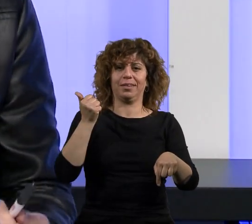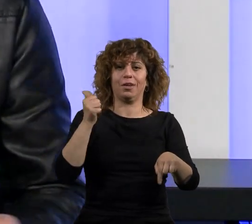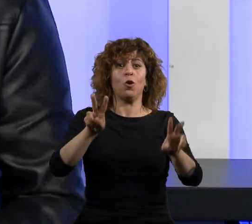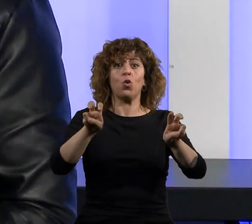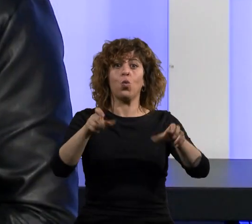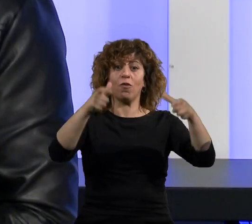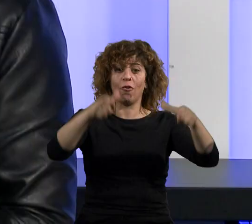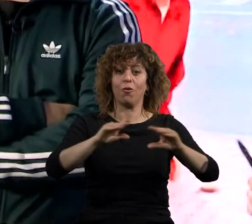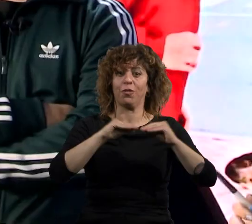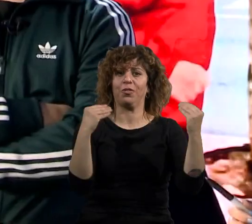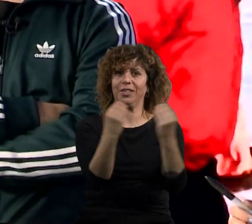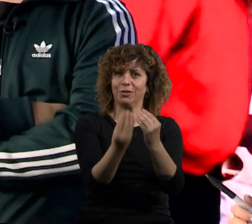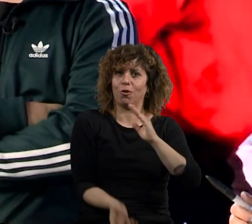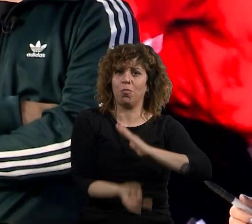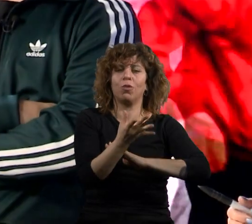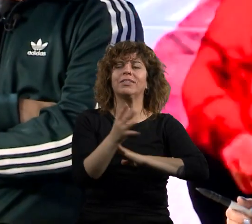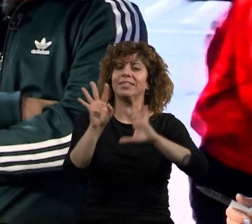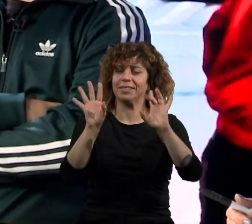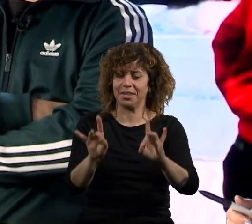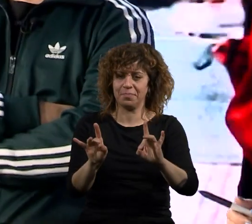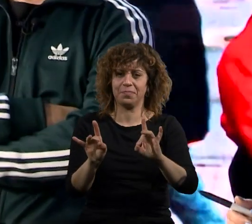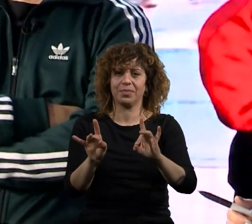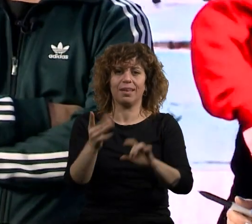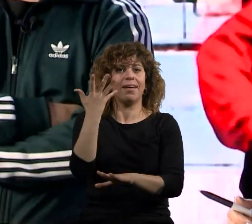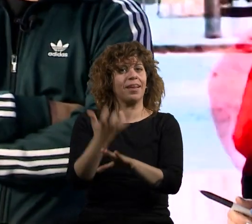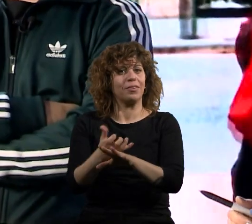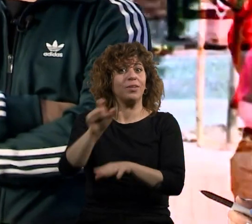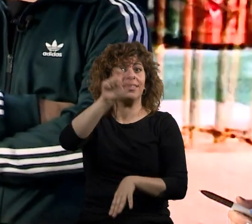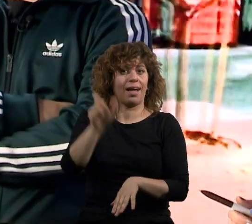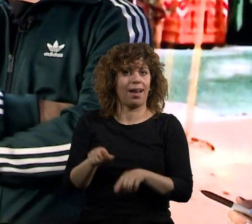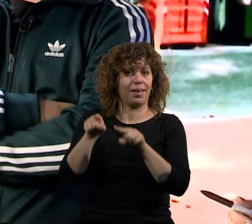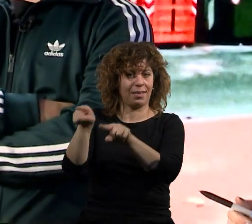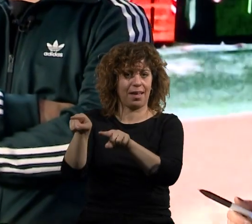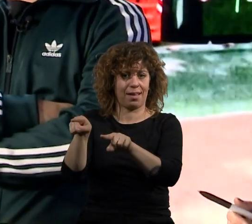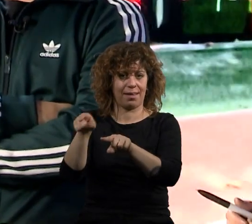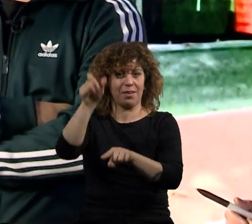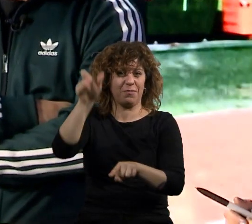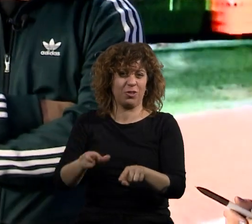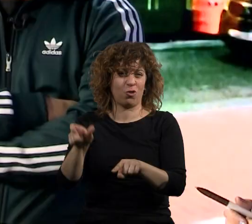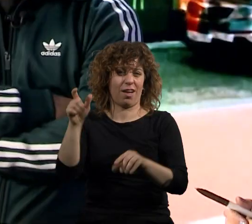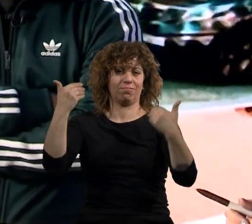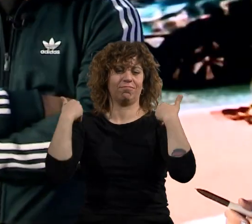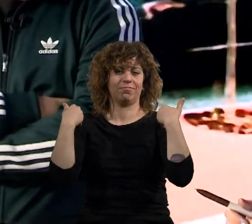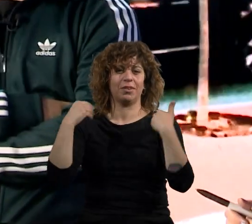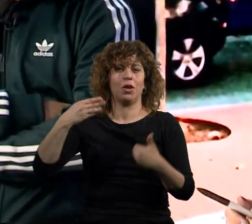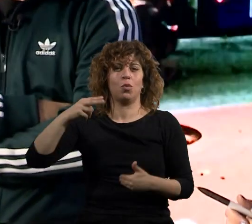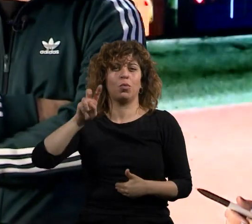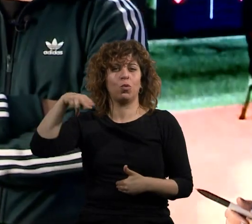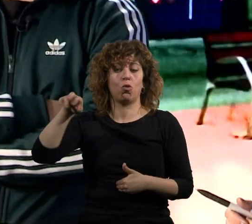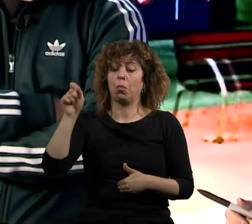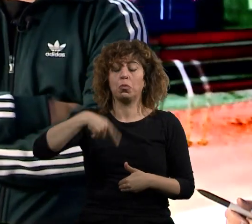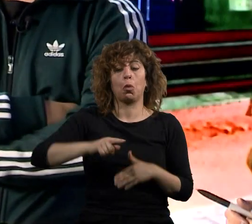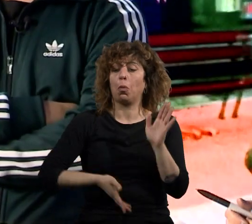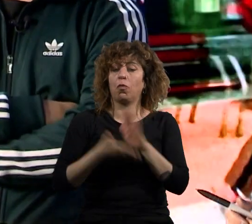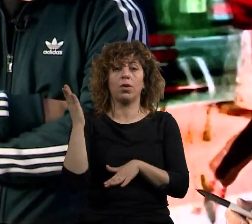nuevo disco de Emerche, ¿verdad, chicos? Eso es, que está grabado en Italia, que el productor se llama Bruno Bartella. Y nos fuimos a la aventura,